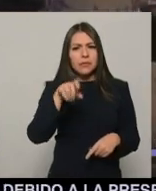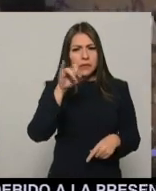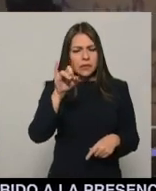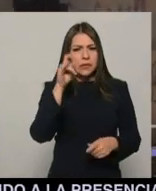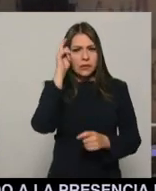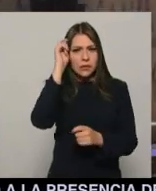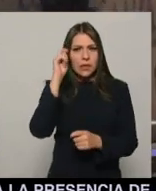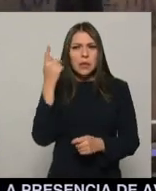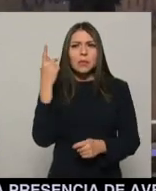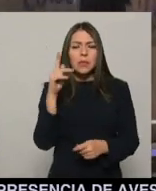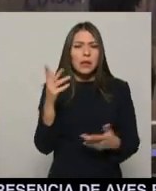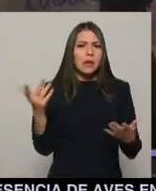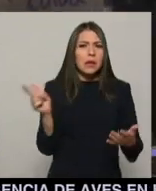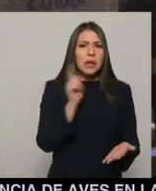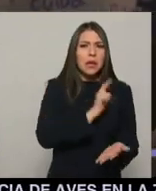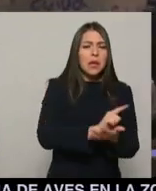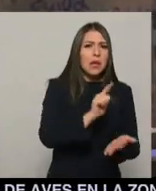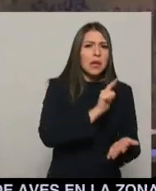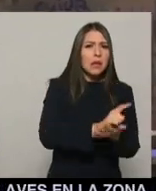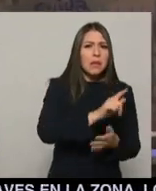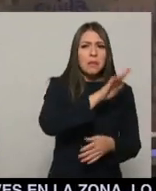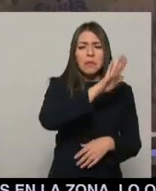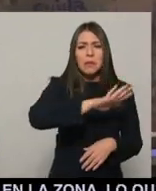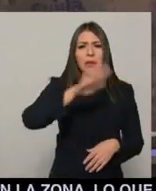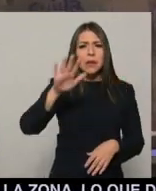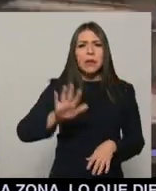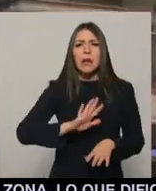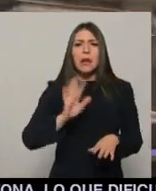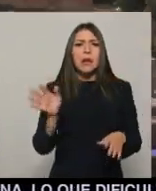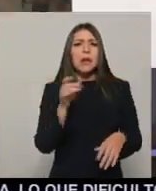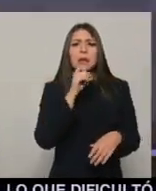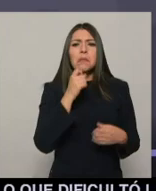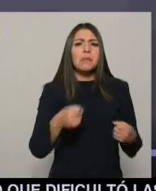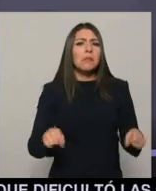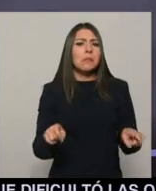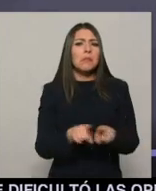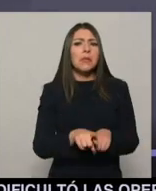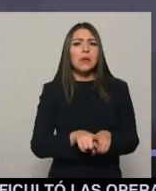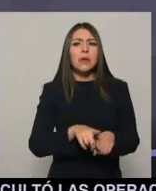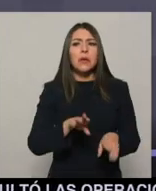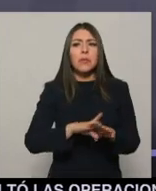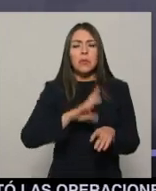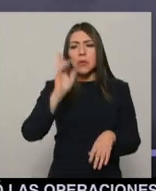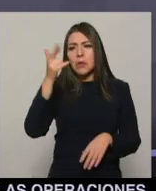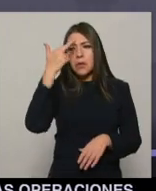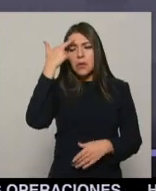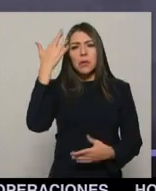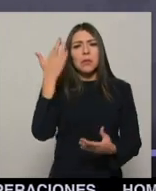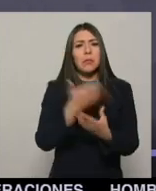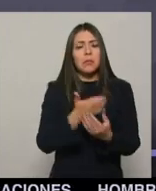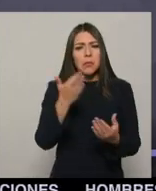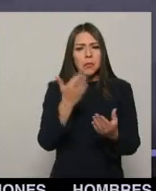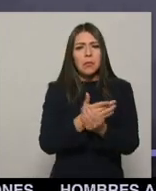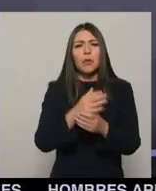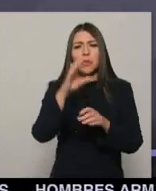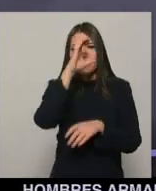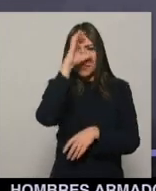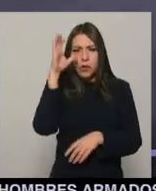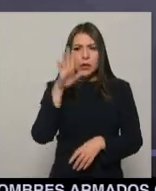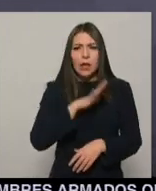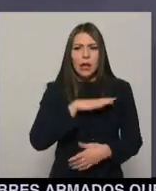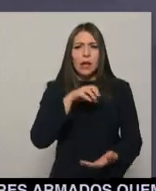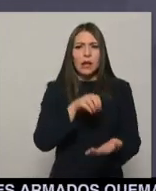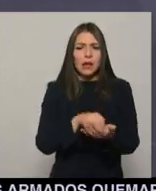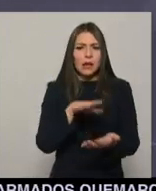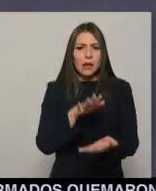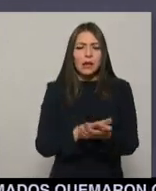lo van a limpiar y ahí se va a quedar. Y se va a quedar en un archivo técnico donde sí se va a documentar, se va a fotografiar, se va a decir esto